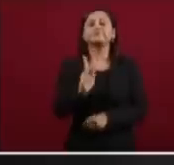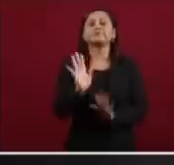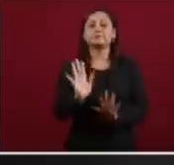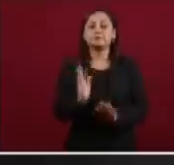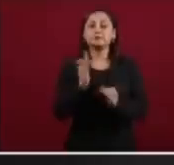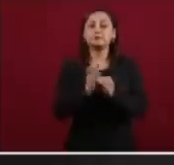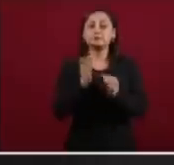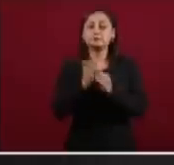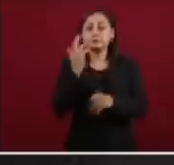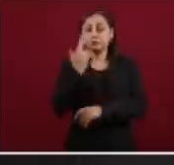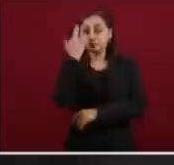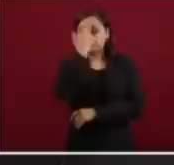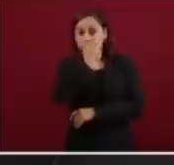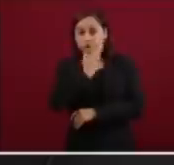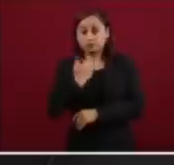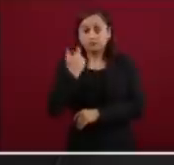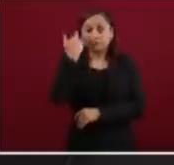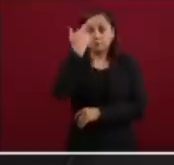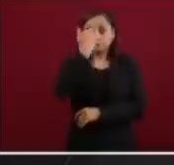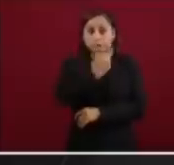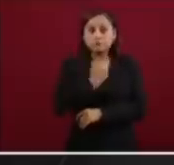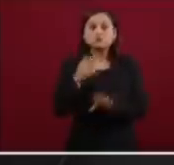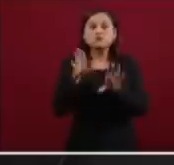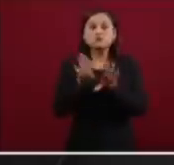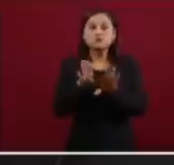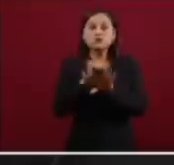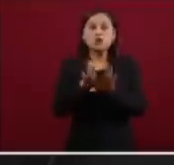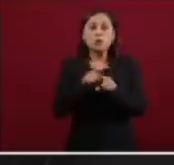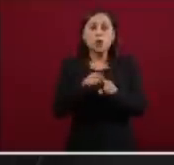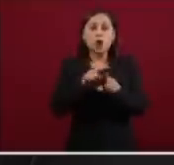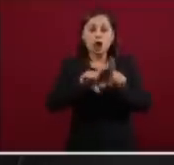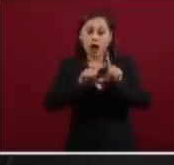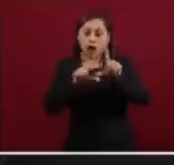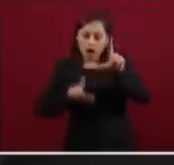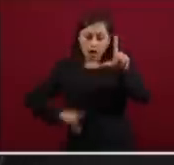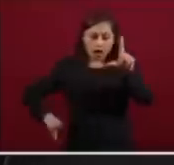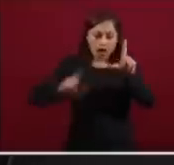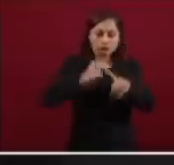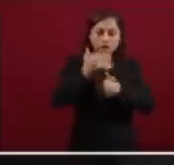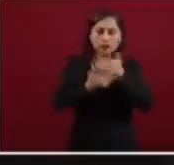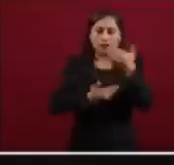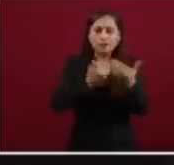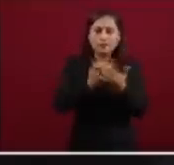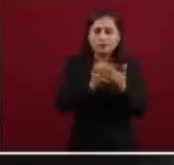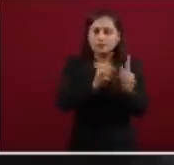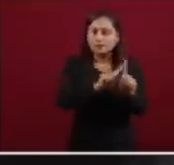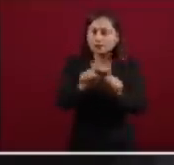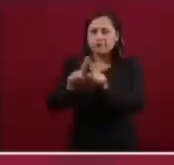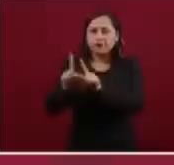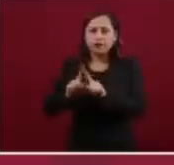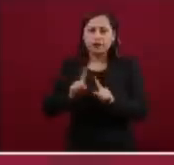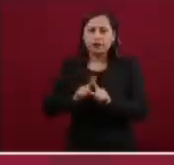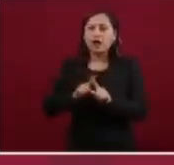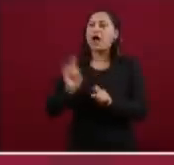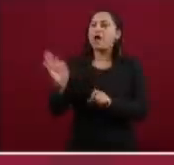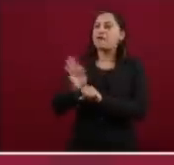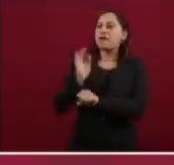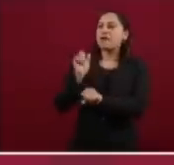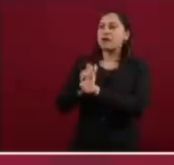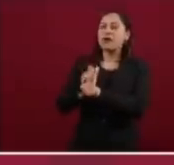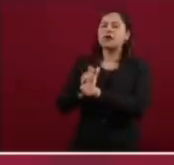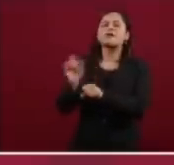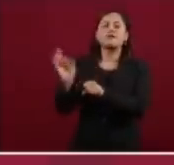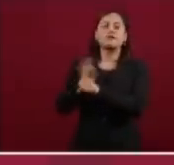federalizar los servicios en el caso de la educación a ver para que